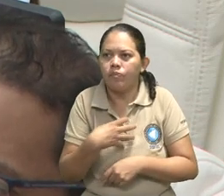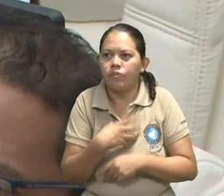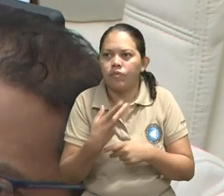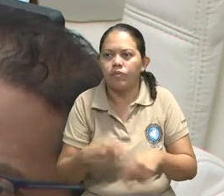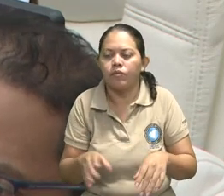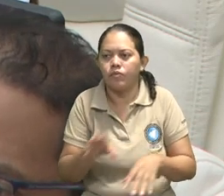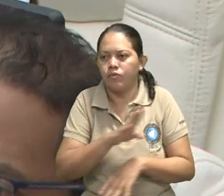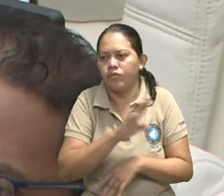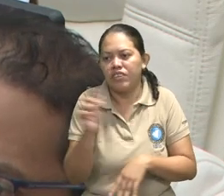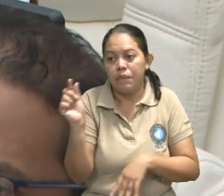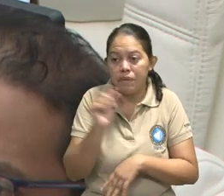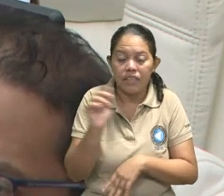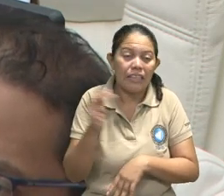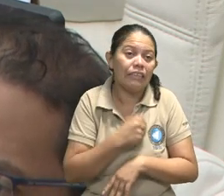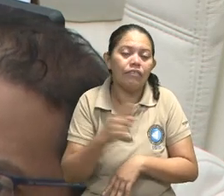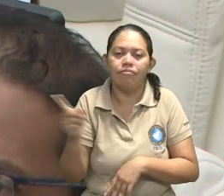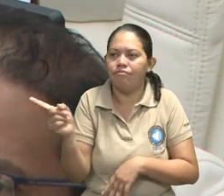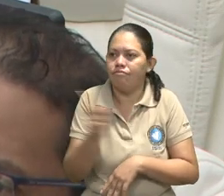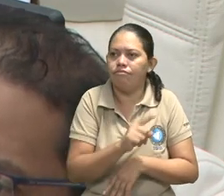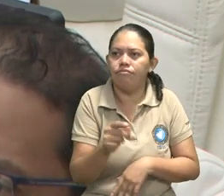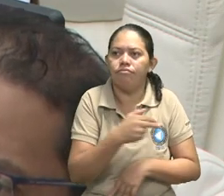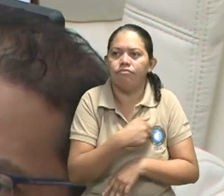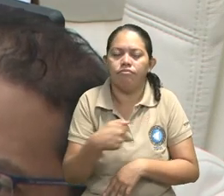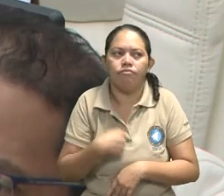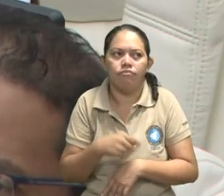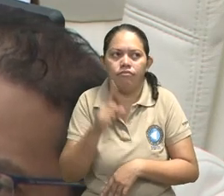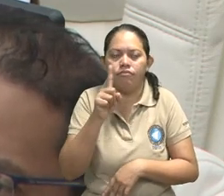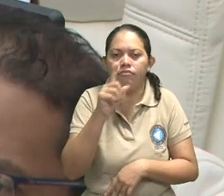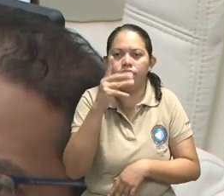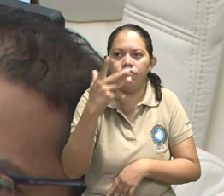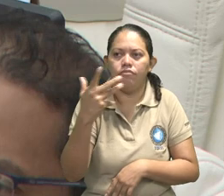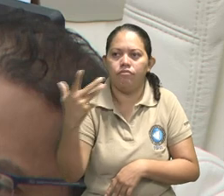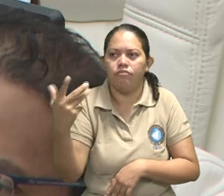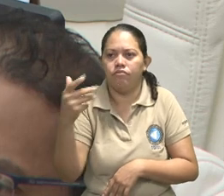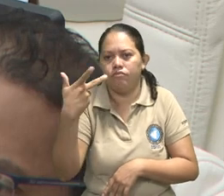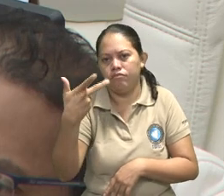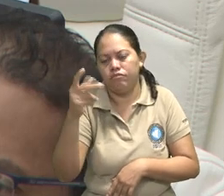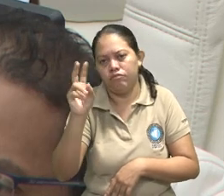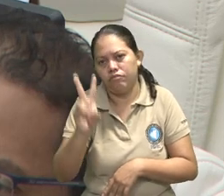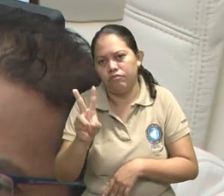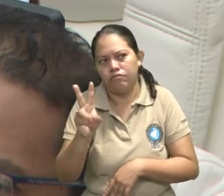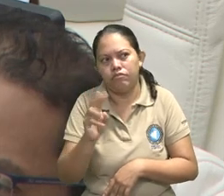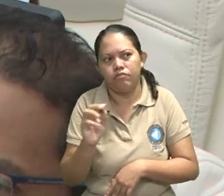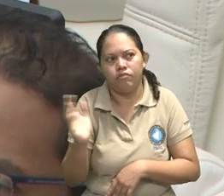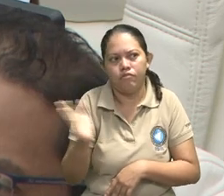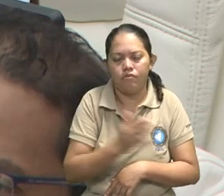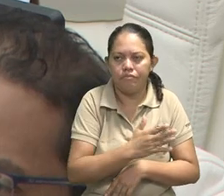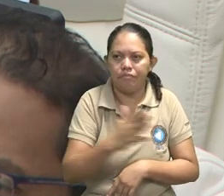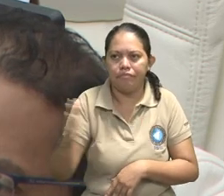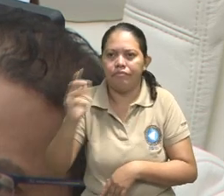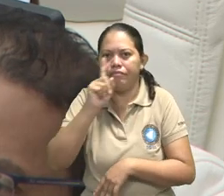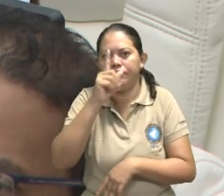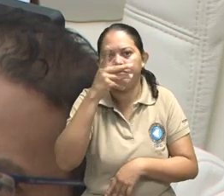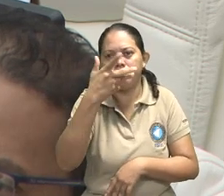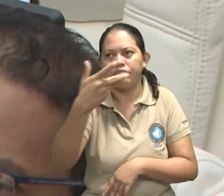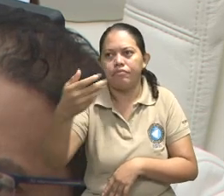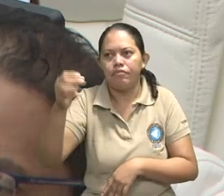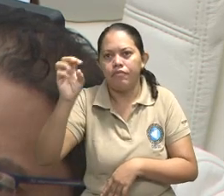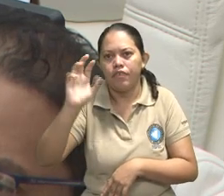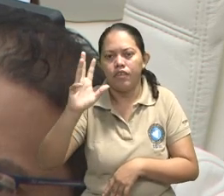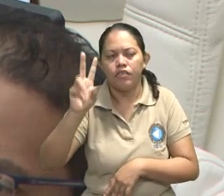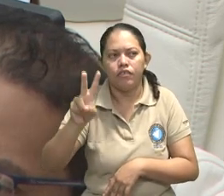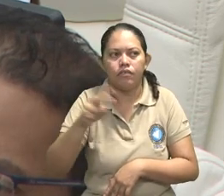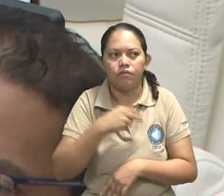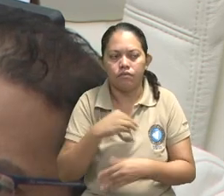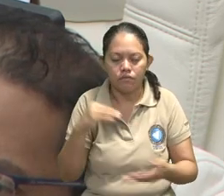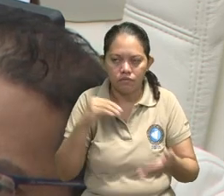y no de prestador de servicios, como era en 1982 a 1995, y que la Ley 200, Ley